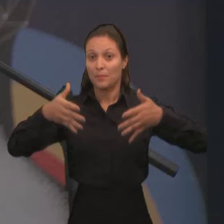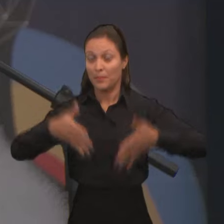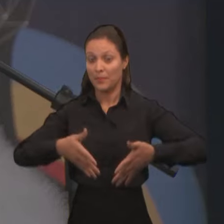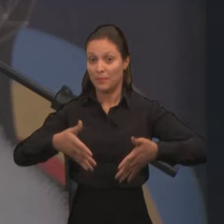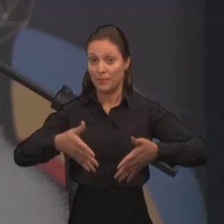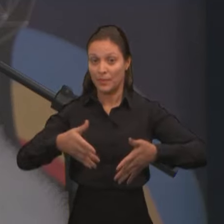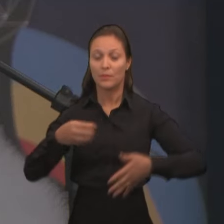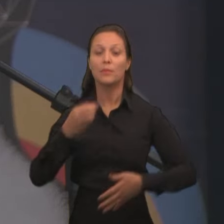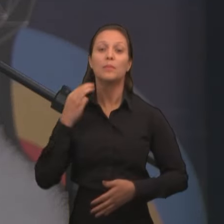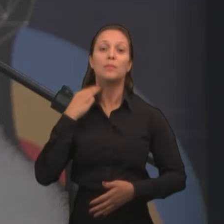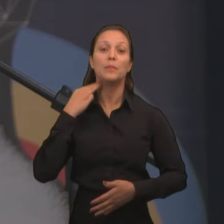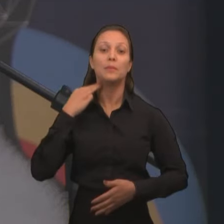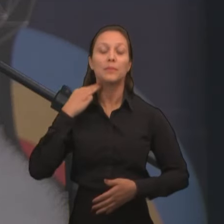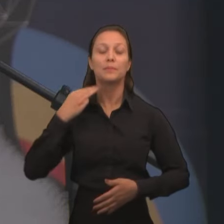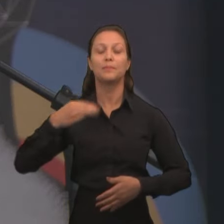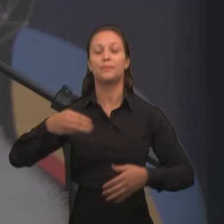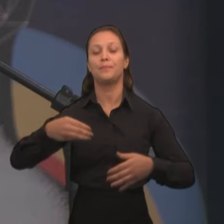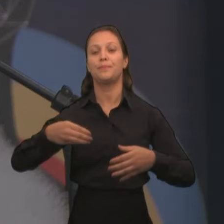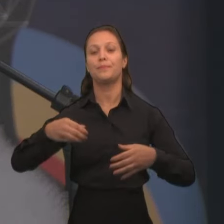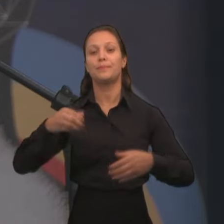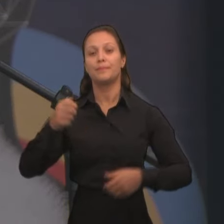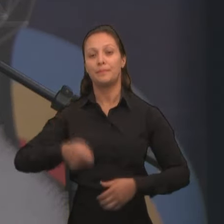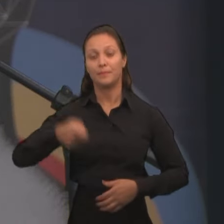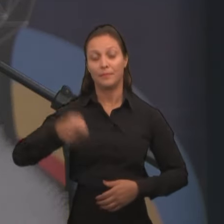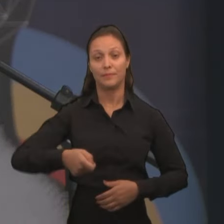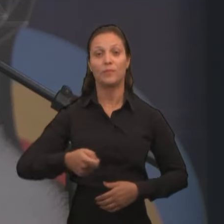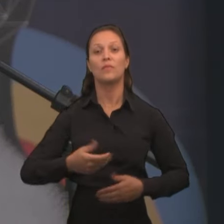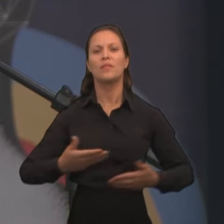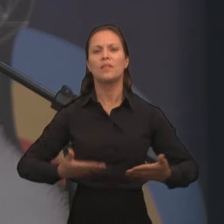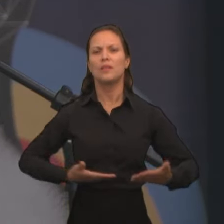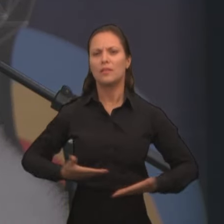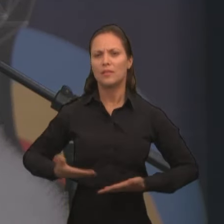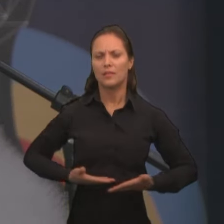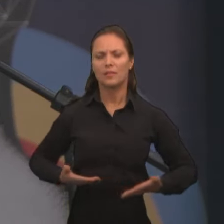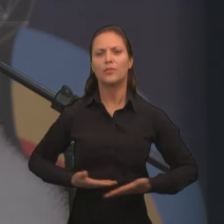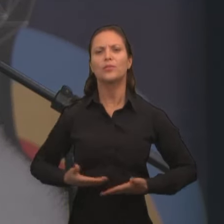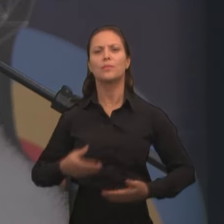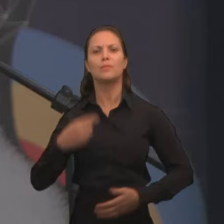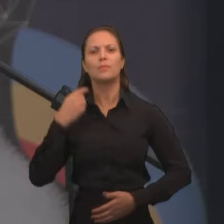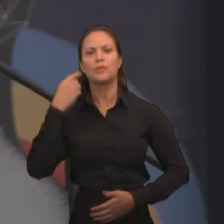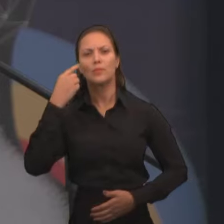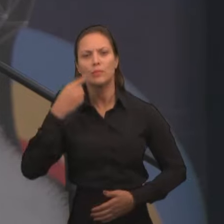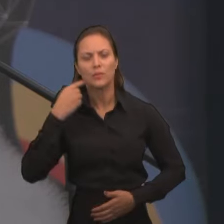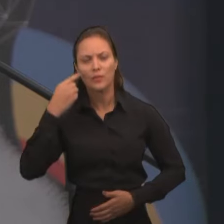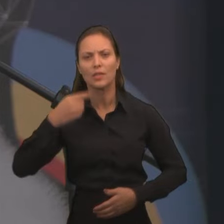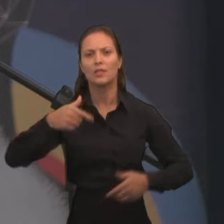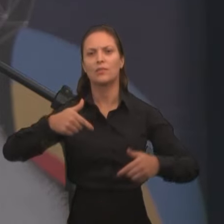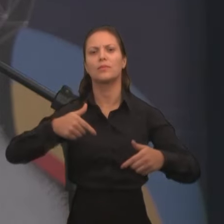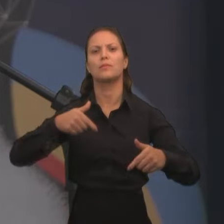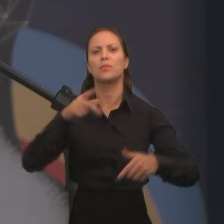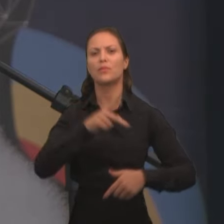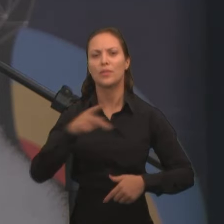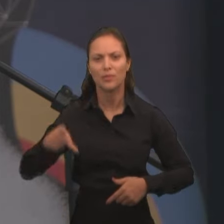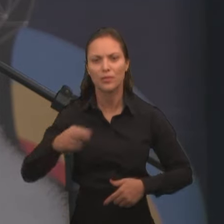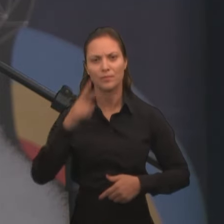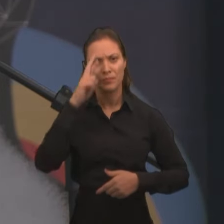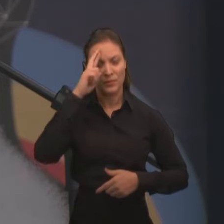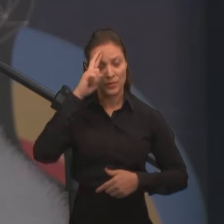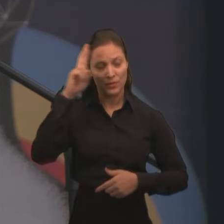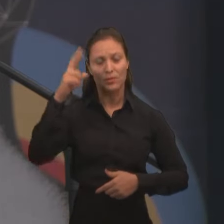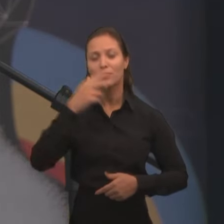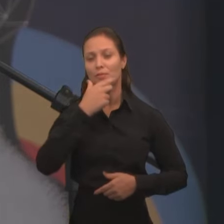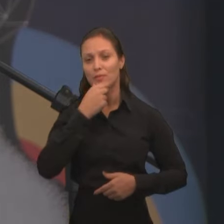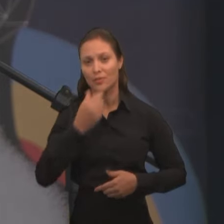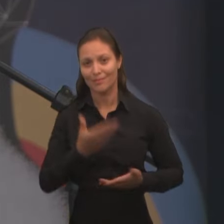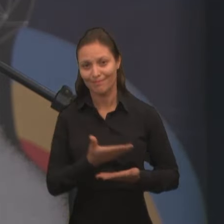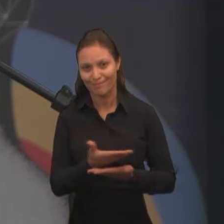señores ponentes, abogadas, abogados, funcionarios y funcionarias, cuerpo docente y discente. Señoras y